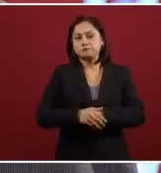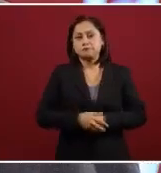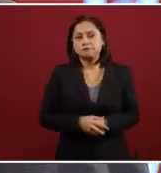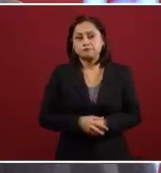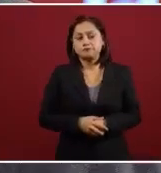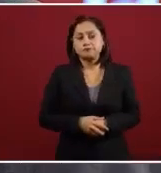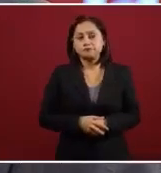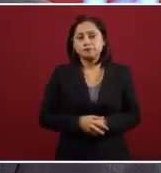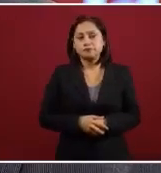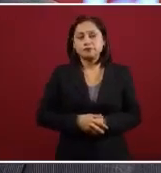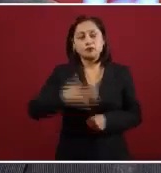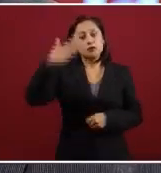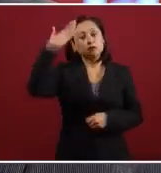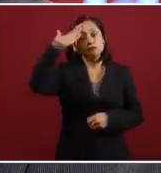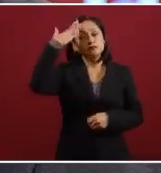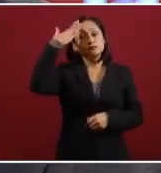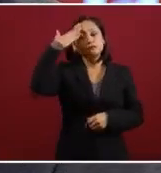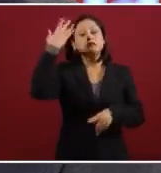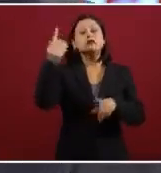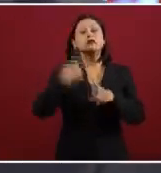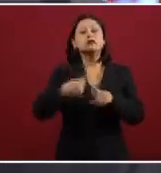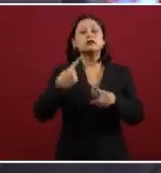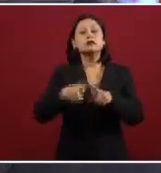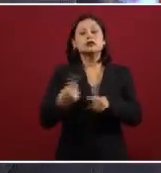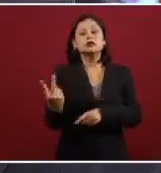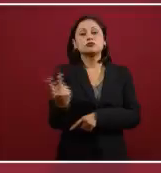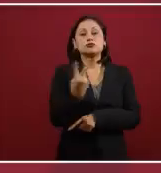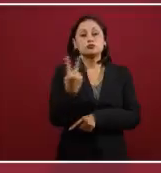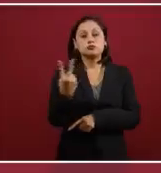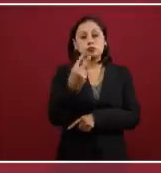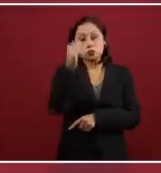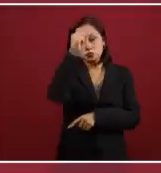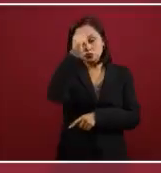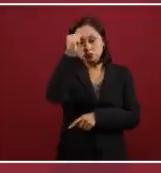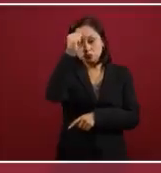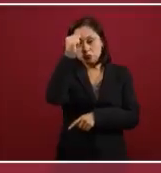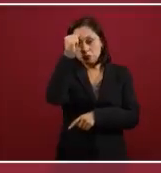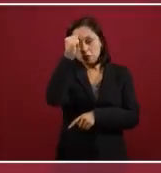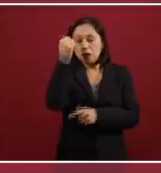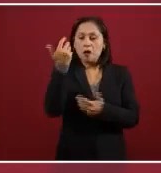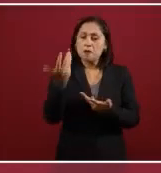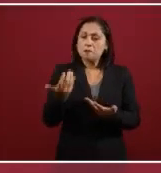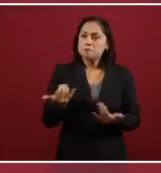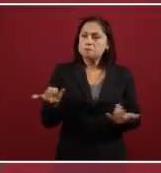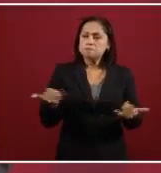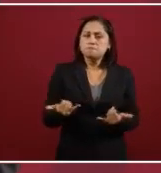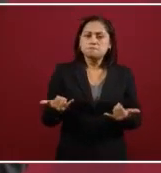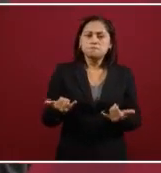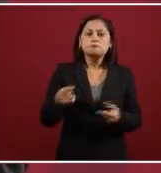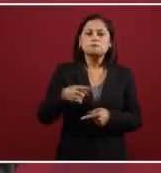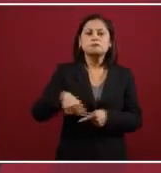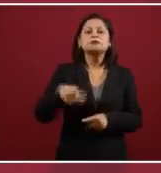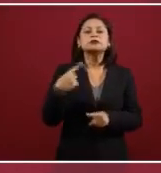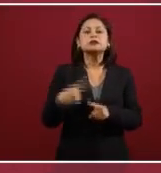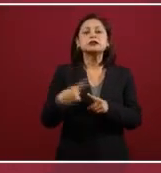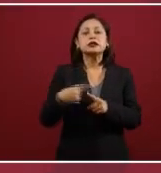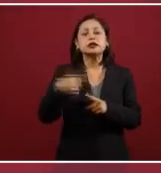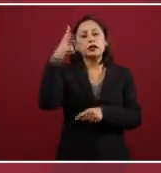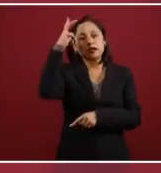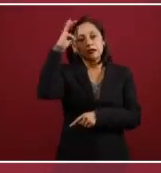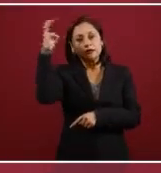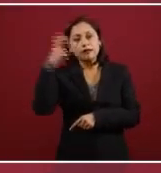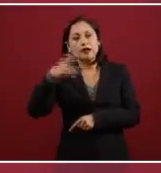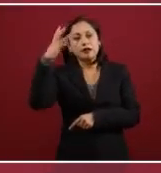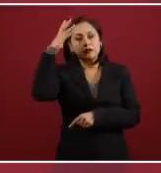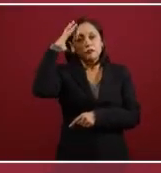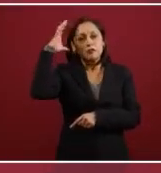Un movimiento encabezado por 2 curas buenos, rebeldes, Hidalgo y Morelos, que no solo